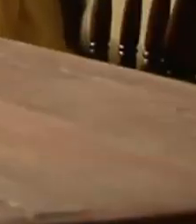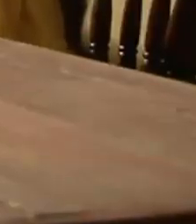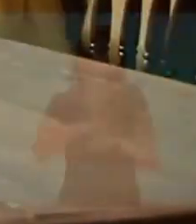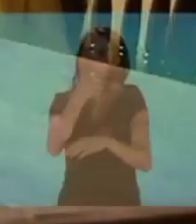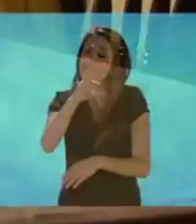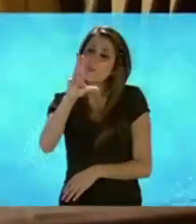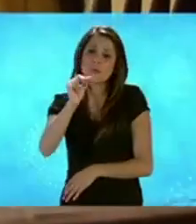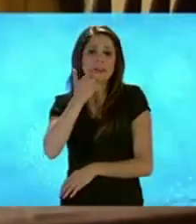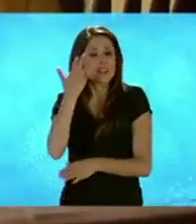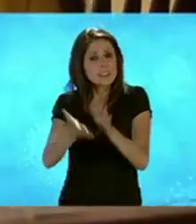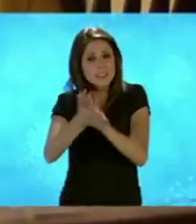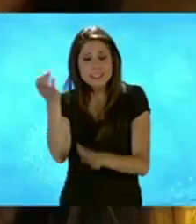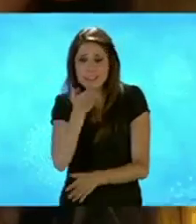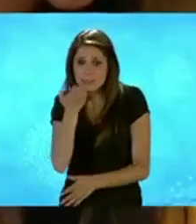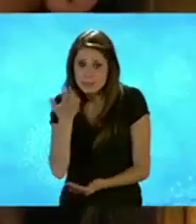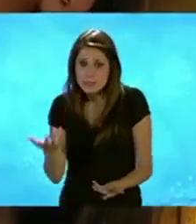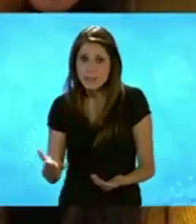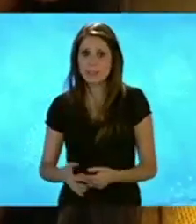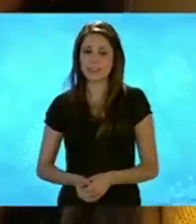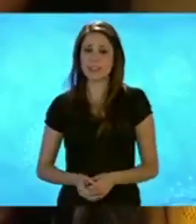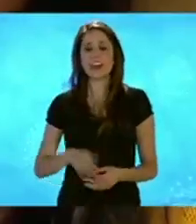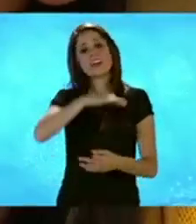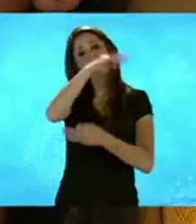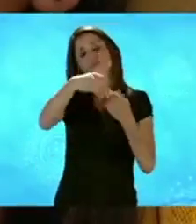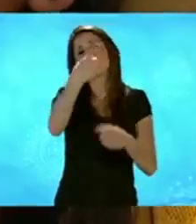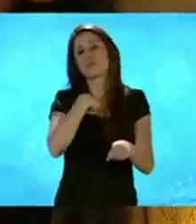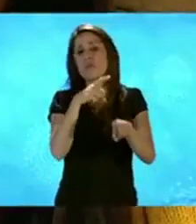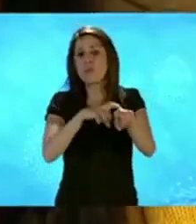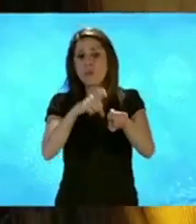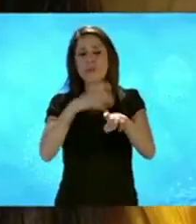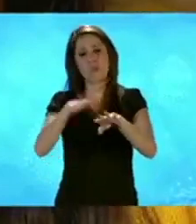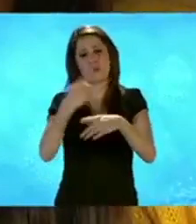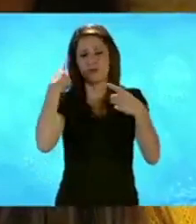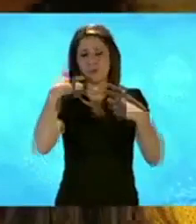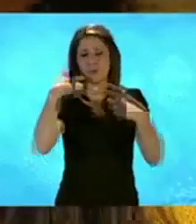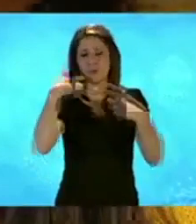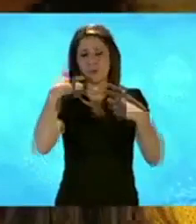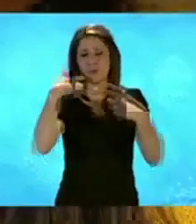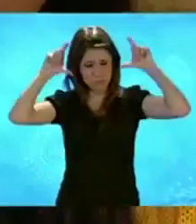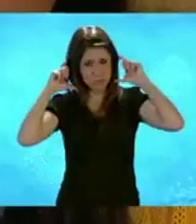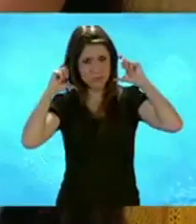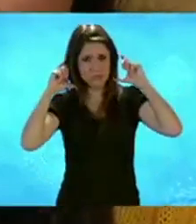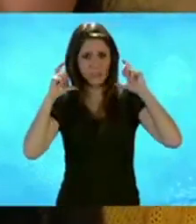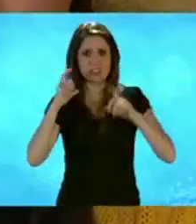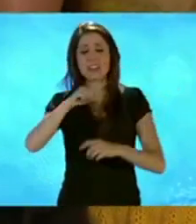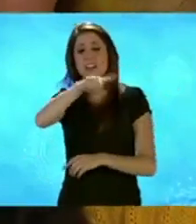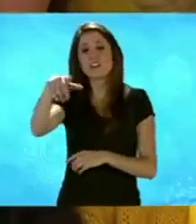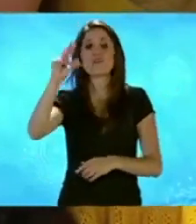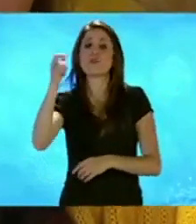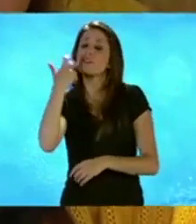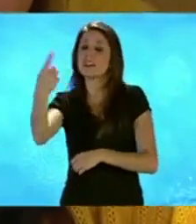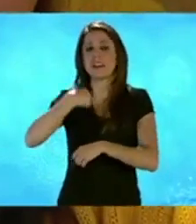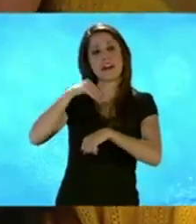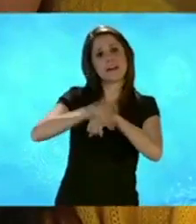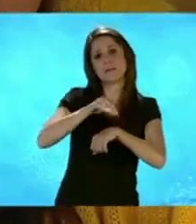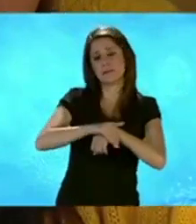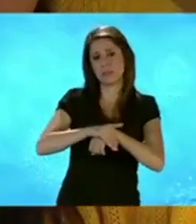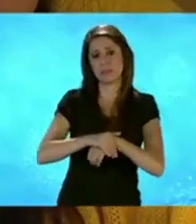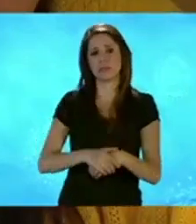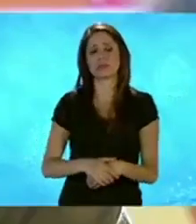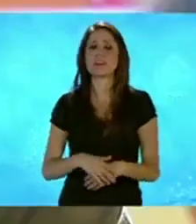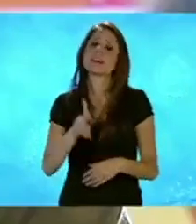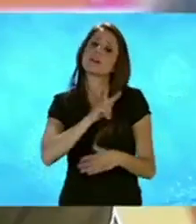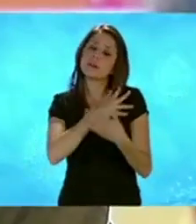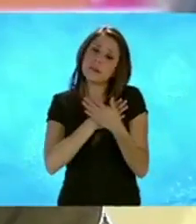¿Pero por qué no quieres ir a la escuela? Todos se burlan de mí por estos cochinos aparatos. Nadie quiere ser mi amigo. Mi